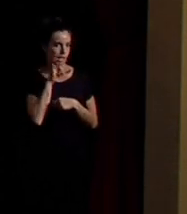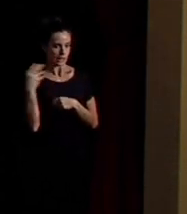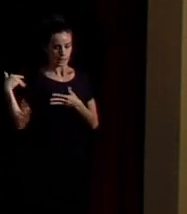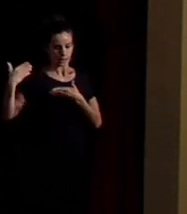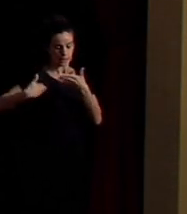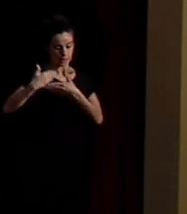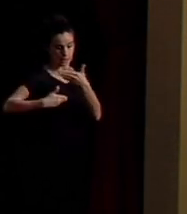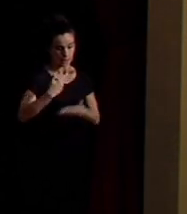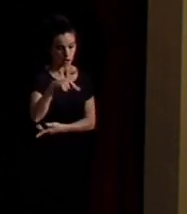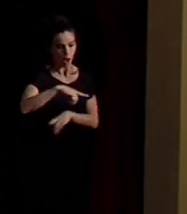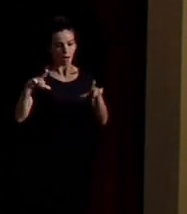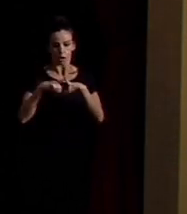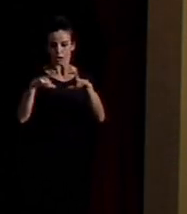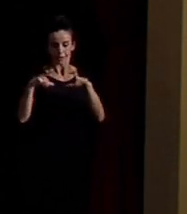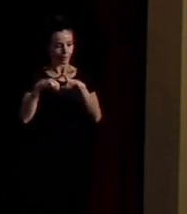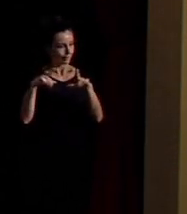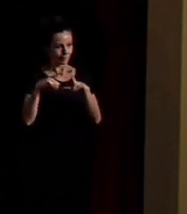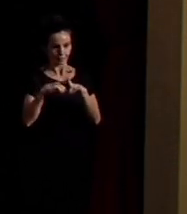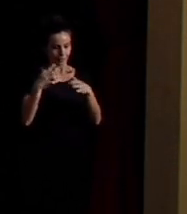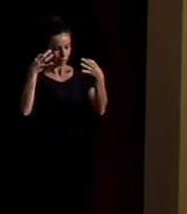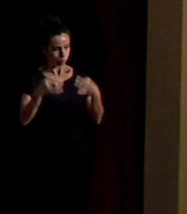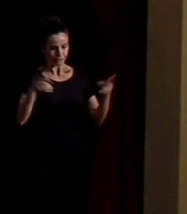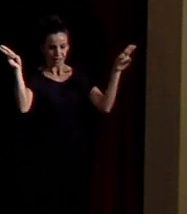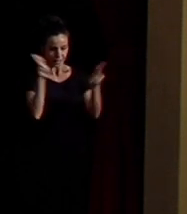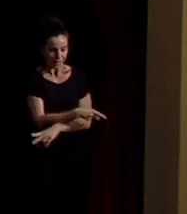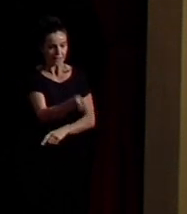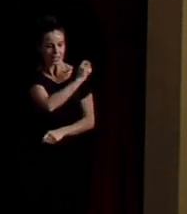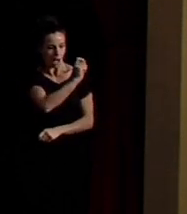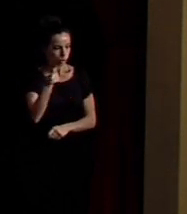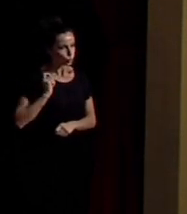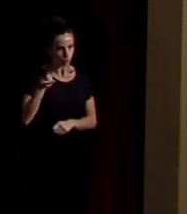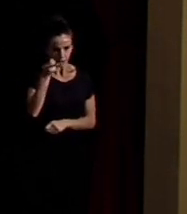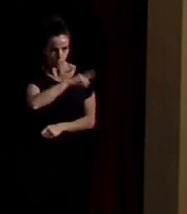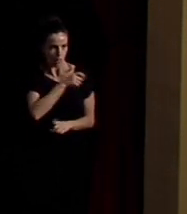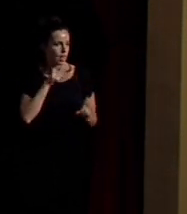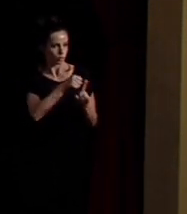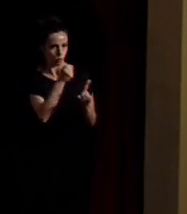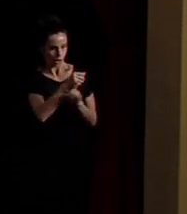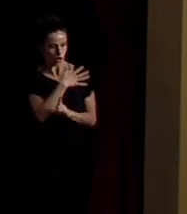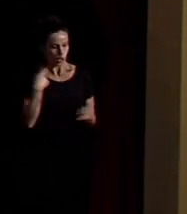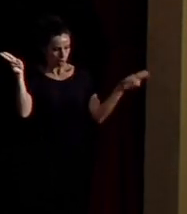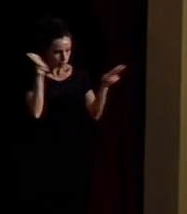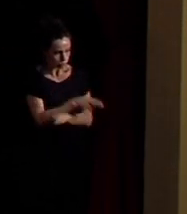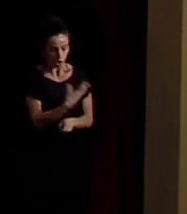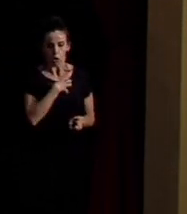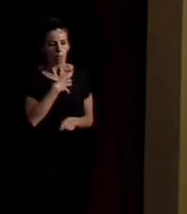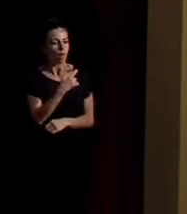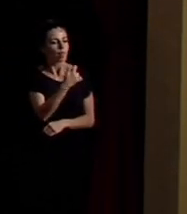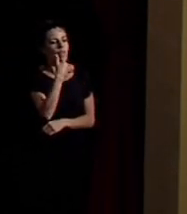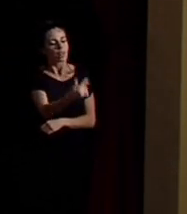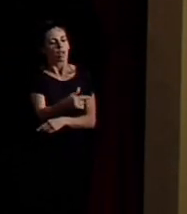feminismo ha sido siempre abolicionista de cualquier forma de esclavitud y de explotación. Por lo tanto, difícilmente puede calificarse